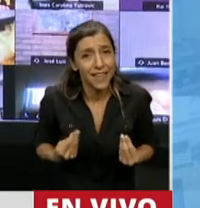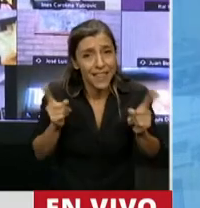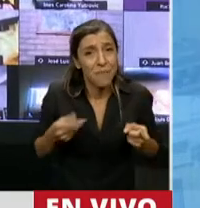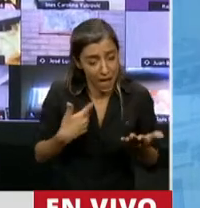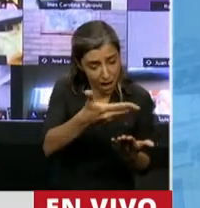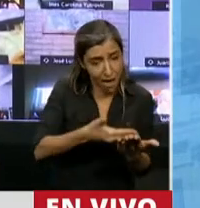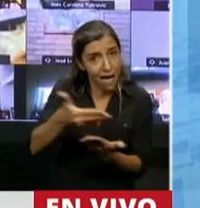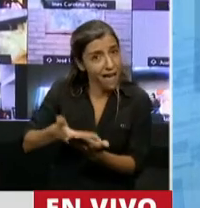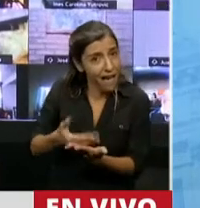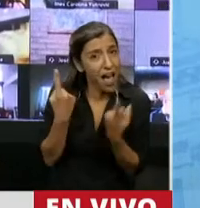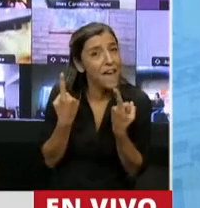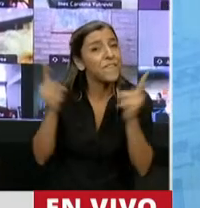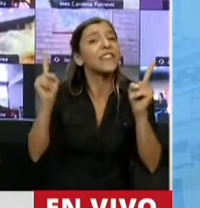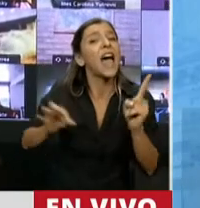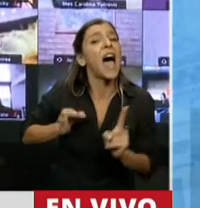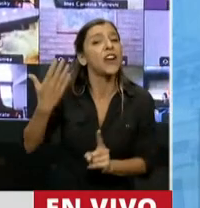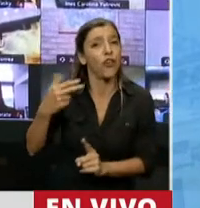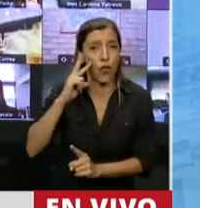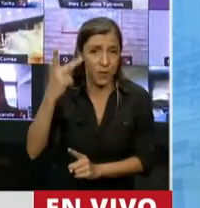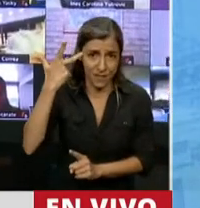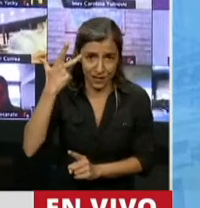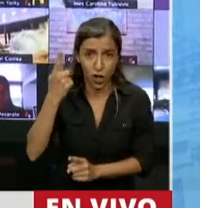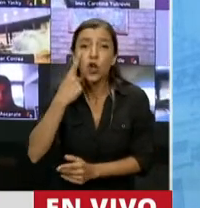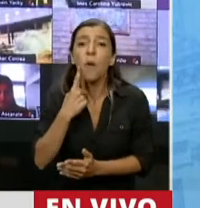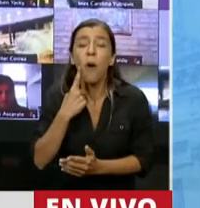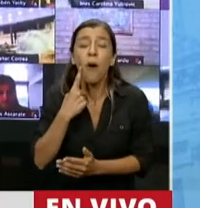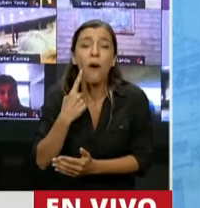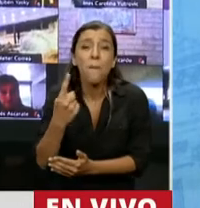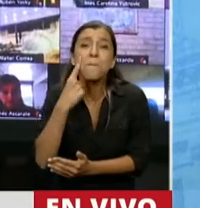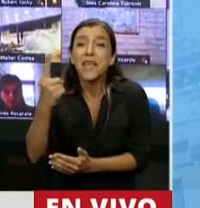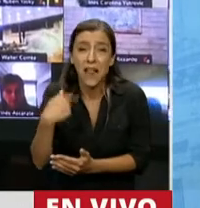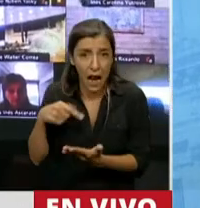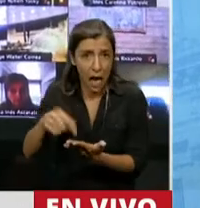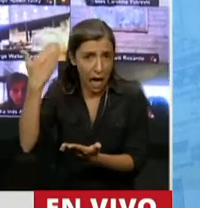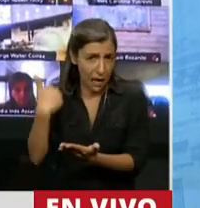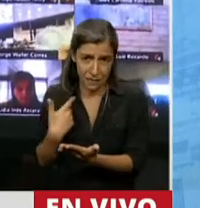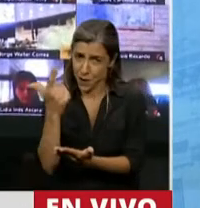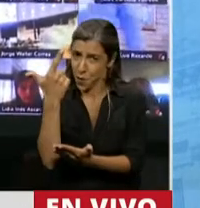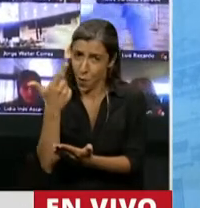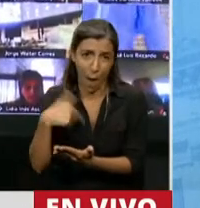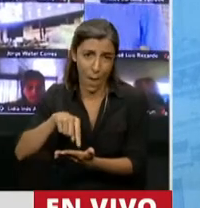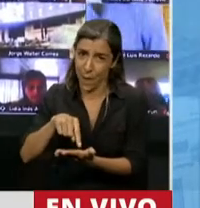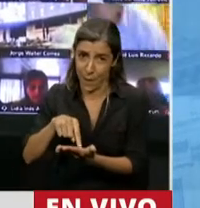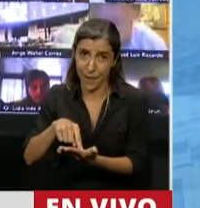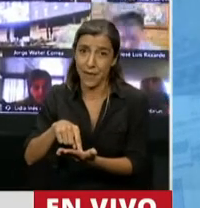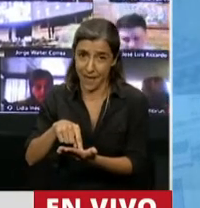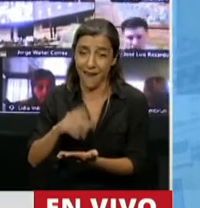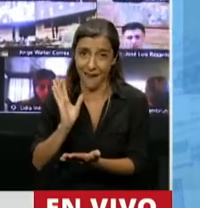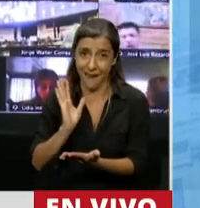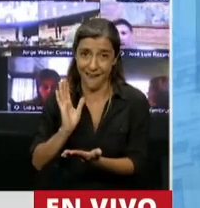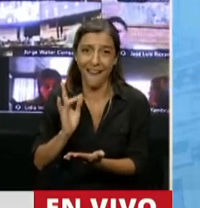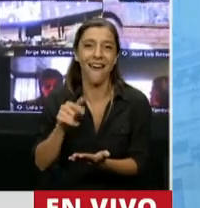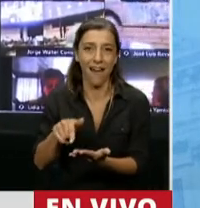2018 el de 1000 días no existía y tenemos muchas objeciones respecto a esto porque no mira de manera integral